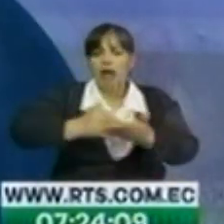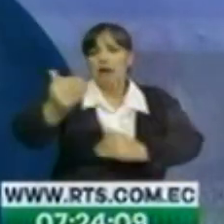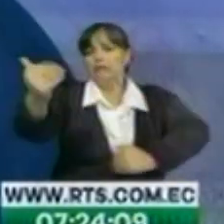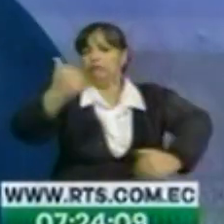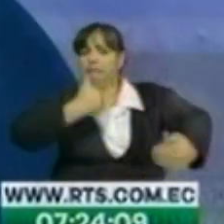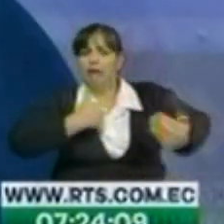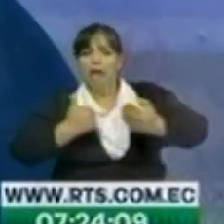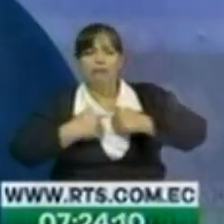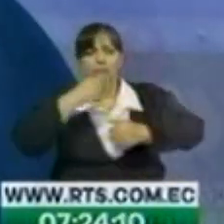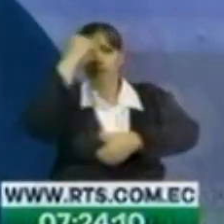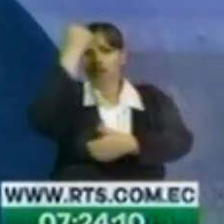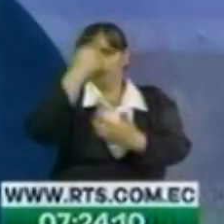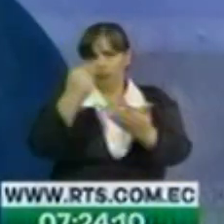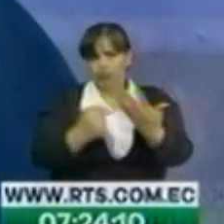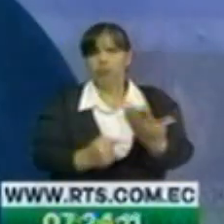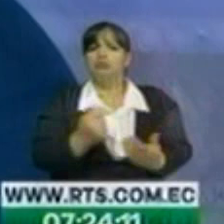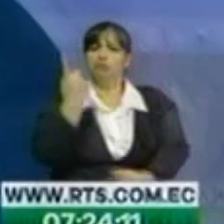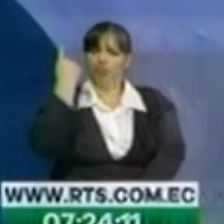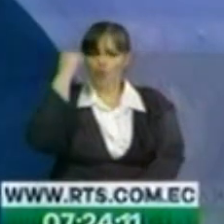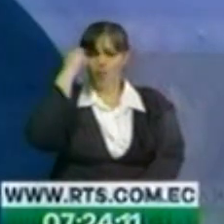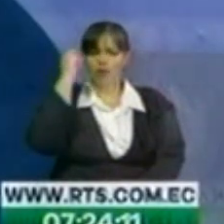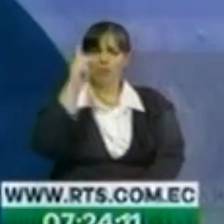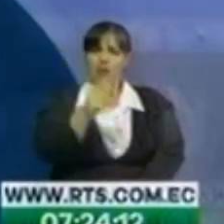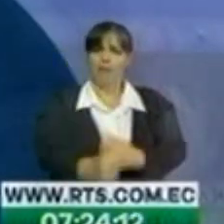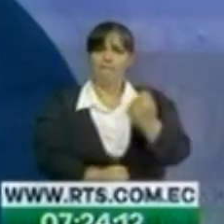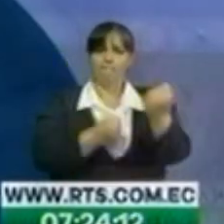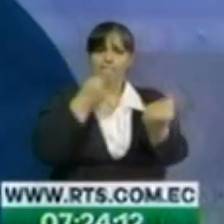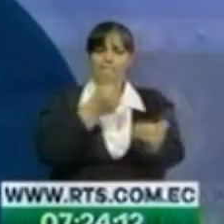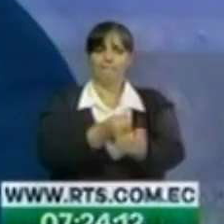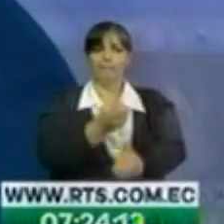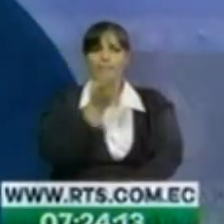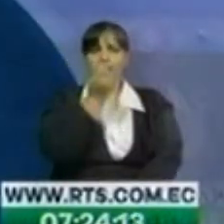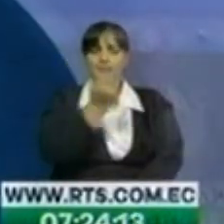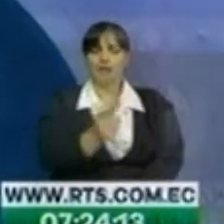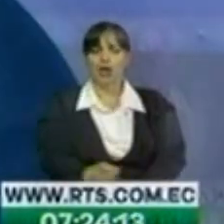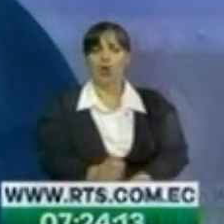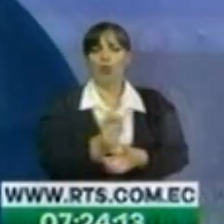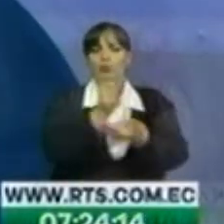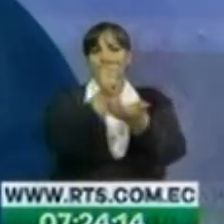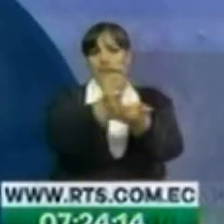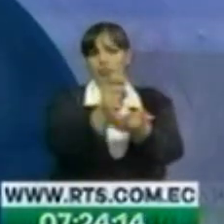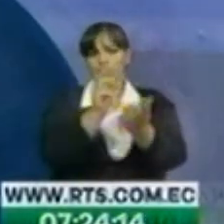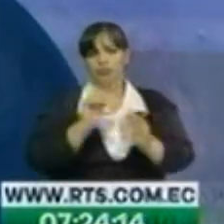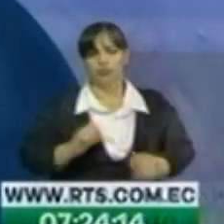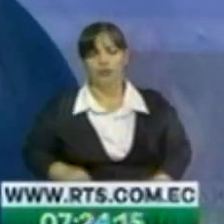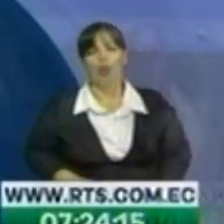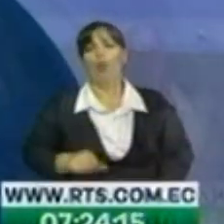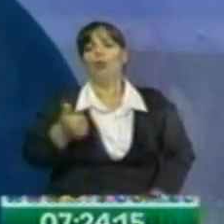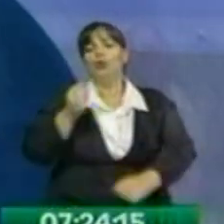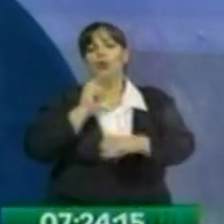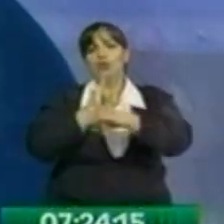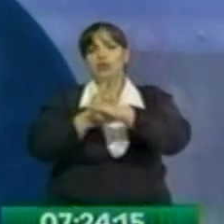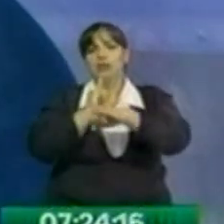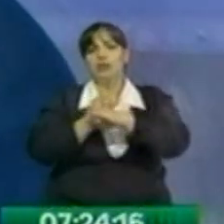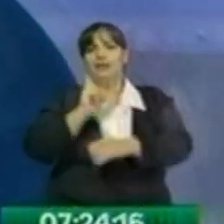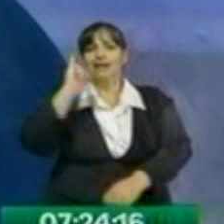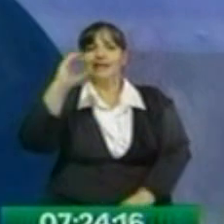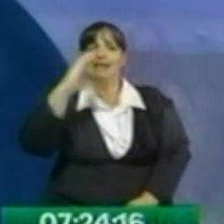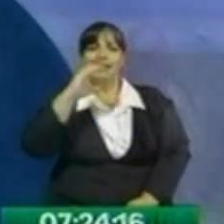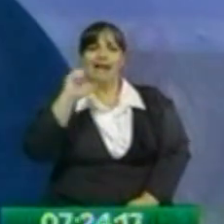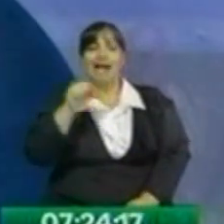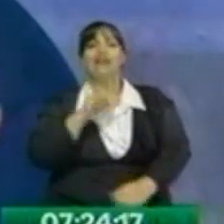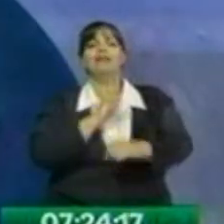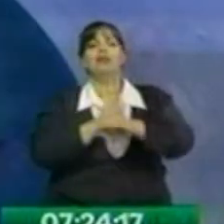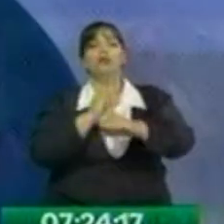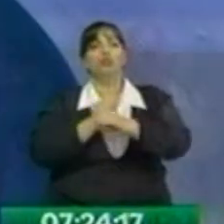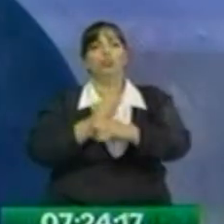de incentivos, etcétera, en donde ahí está concentrado ese presupuesto. El ICA, que es el Instituto del Cine y el Audiovisual,